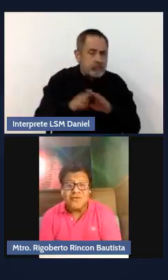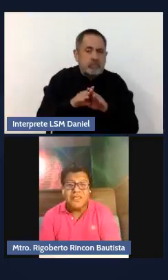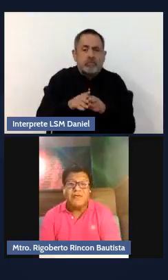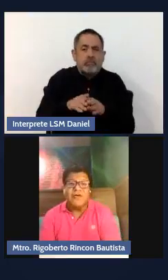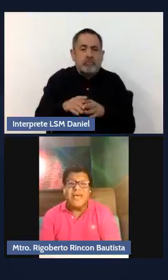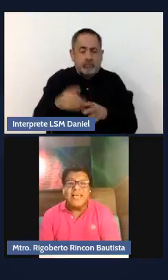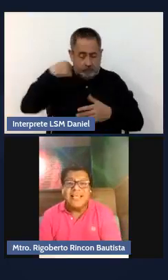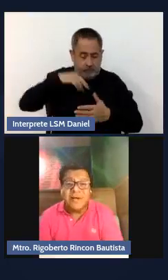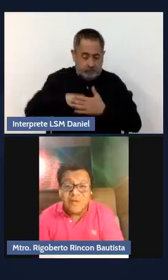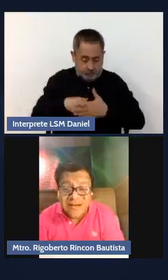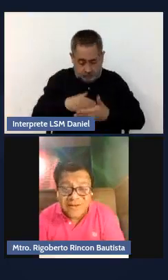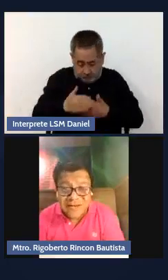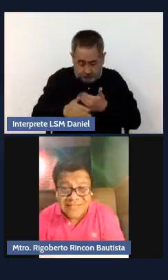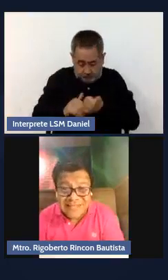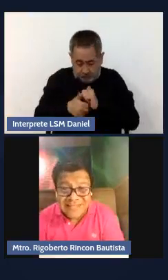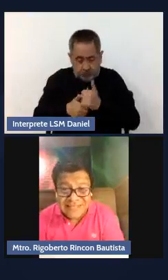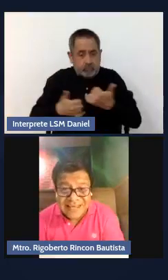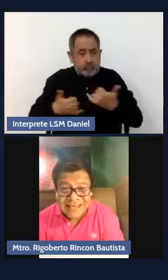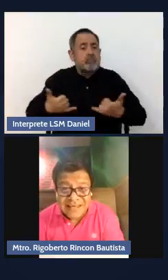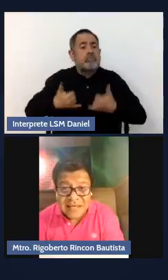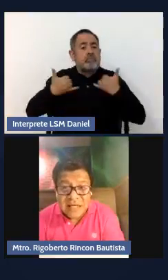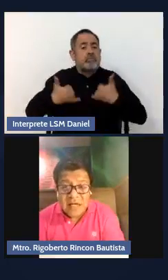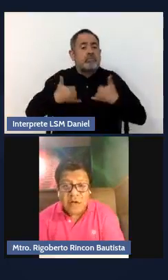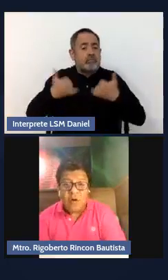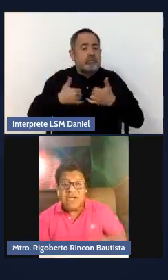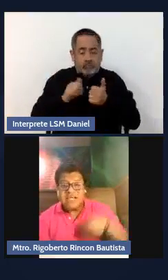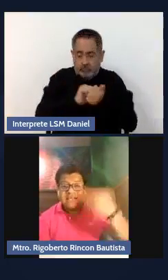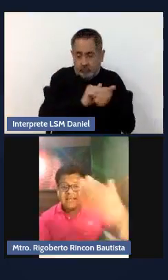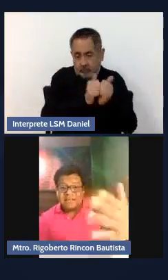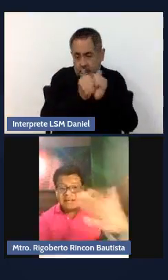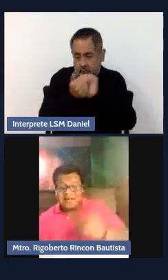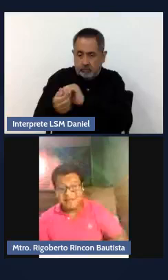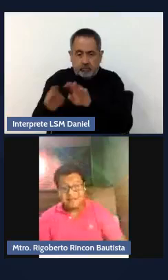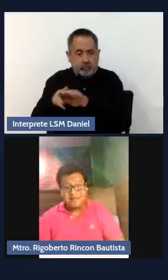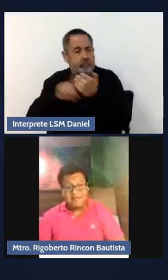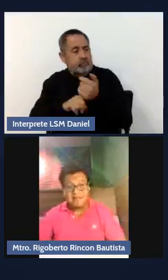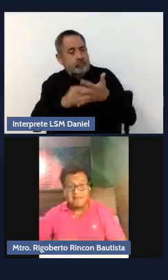evolutivo de un adolescente con estas características.